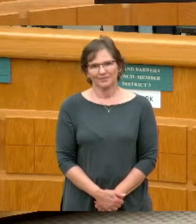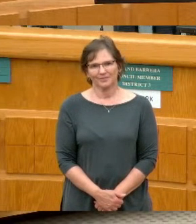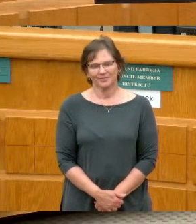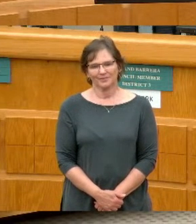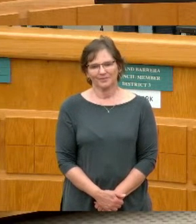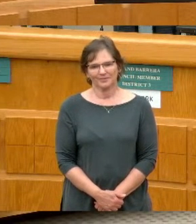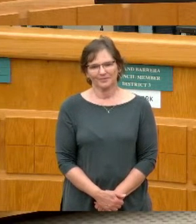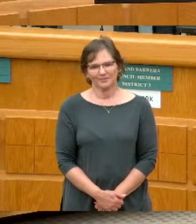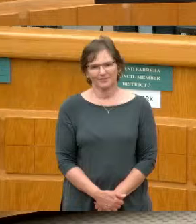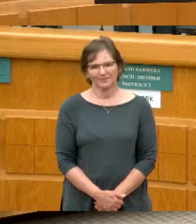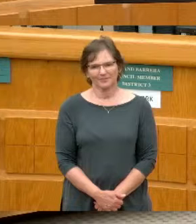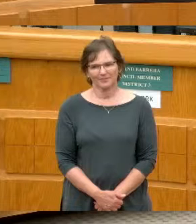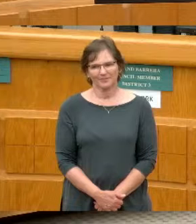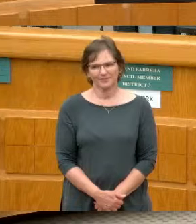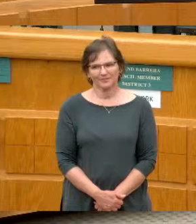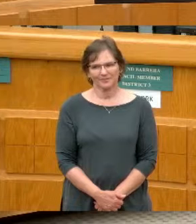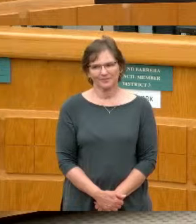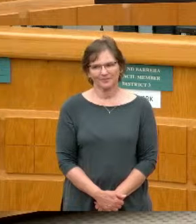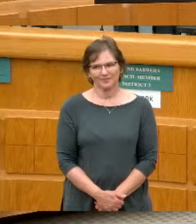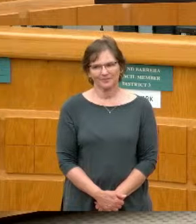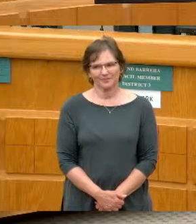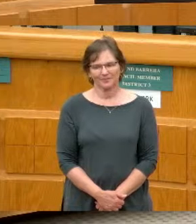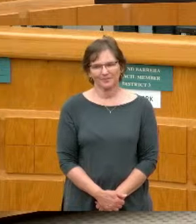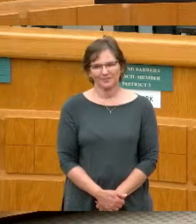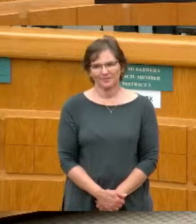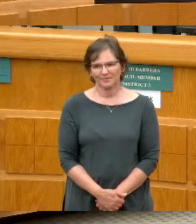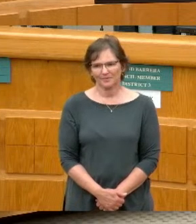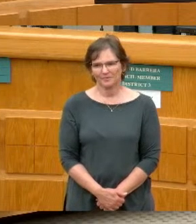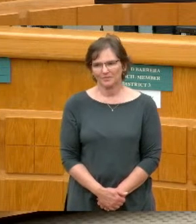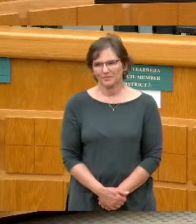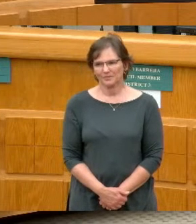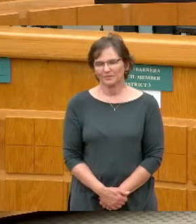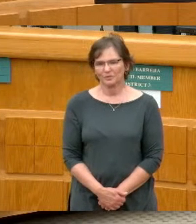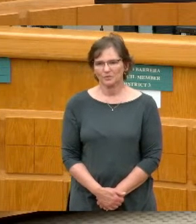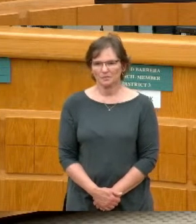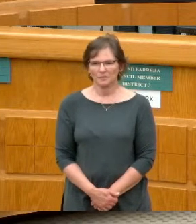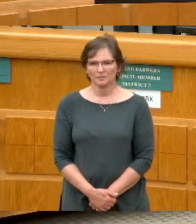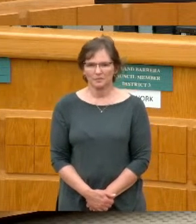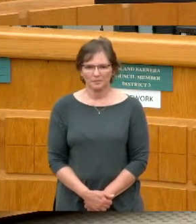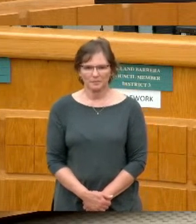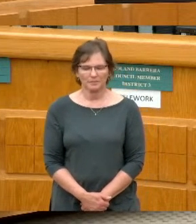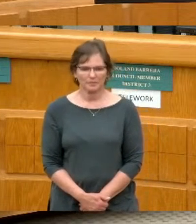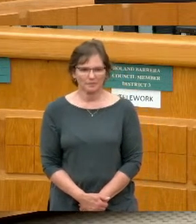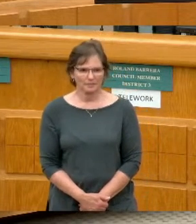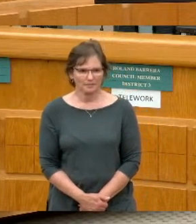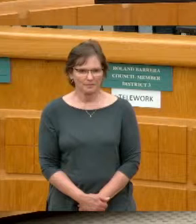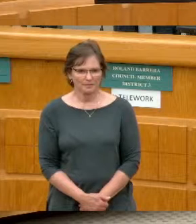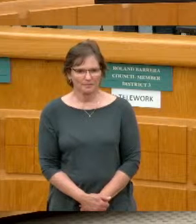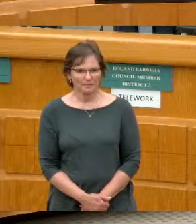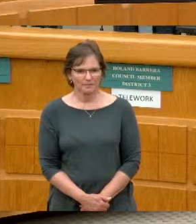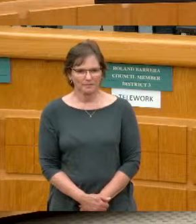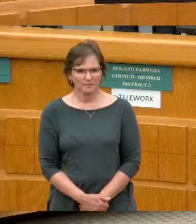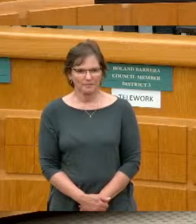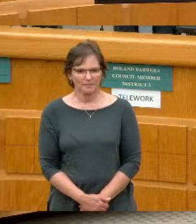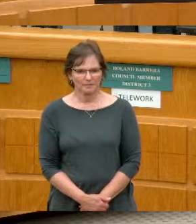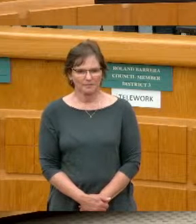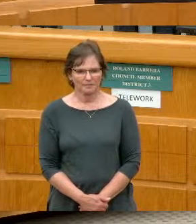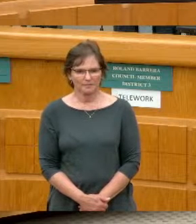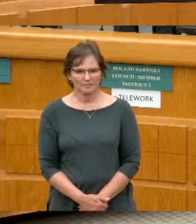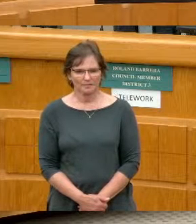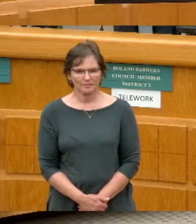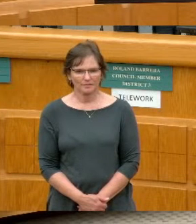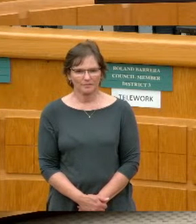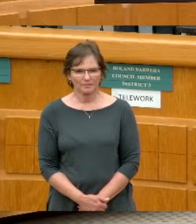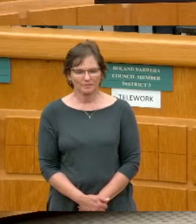Las recomendaciones no farmacéuticas continúan vigentes. Todos los casos en el área de la costa continúan en aumento. De acuerdo a las estadísticas, el radio de transmisión